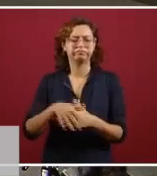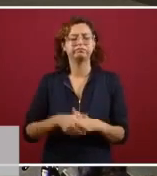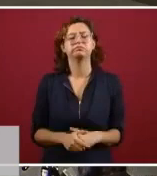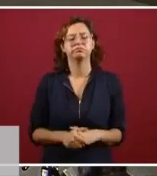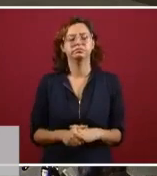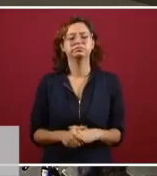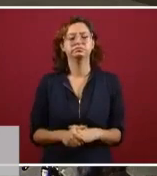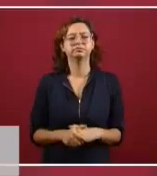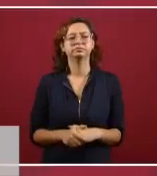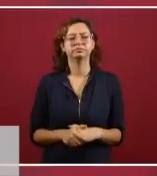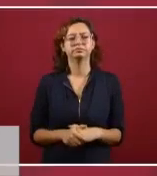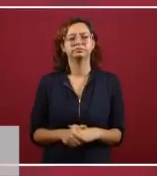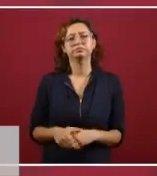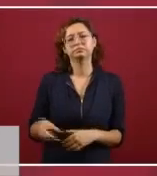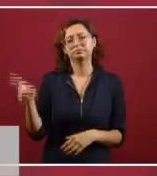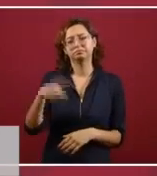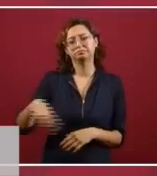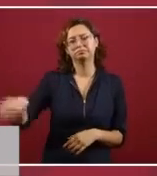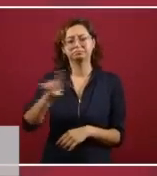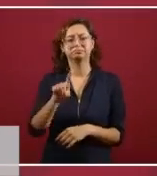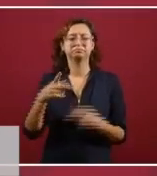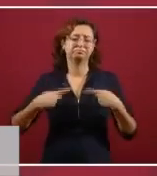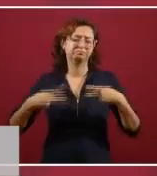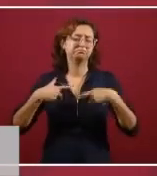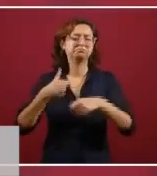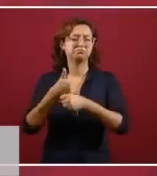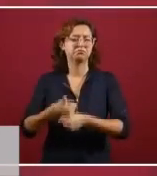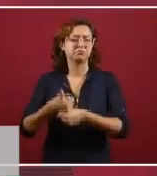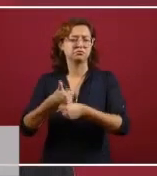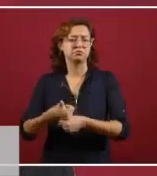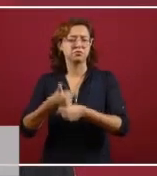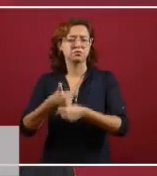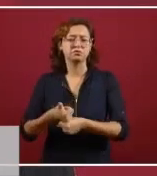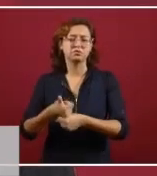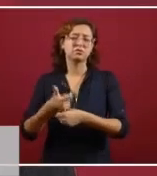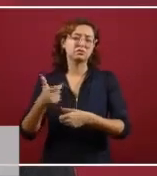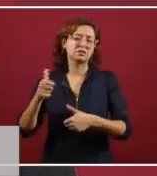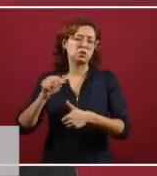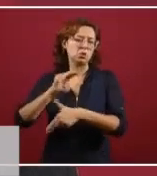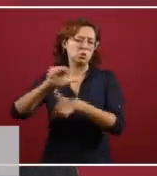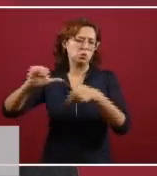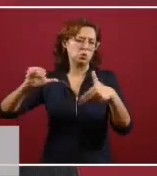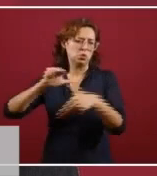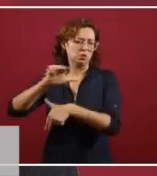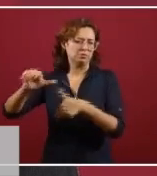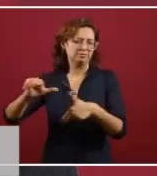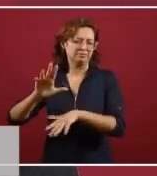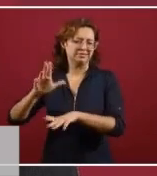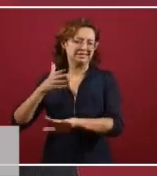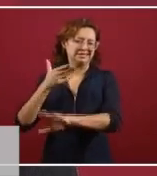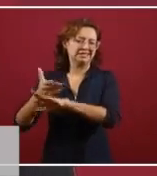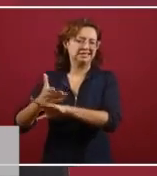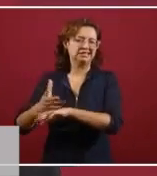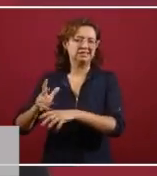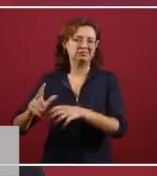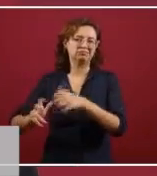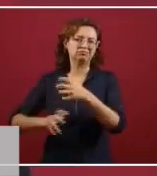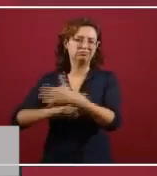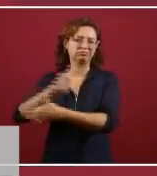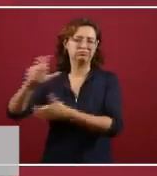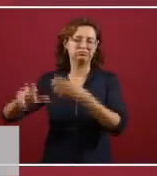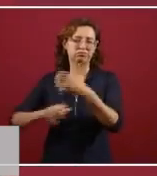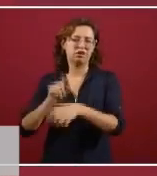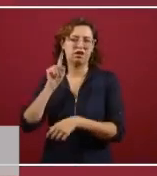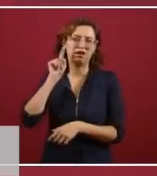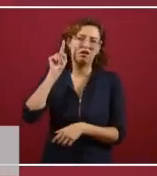Se trabaja para eliminar las malas prácticas en los congresos locales, sobre todo si se trata de un congreso conformado en su mayoría por Morena. No